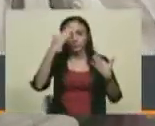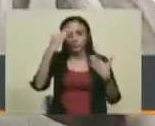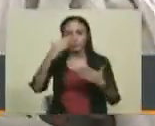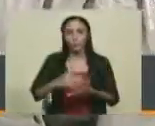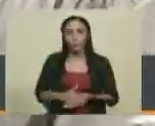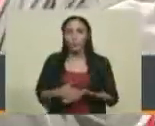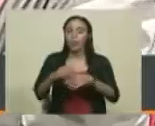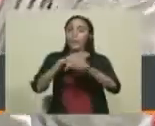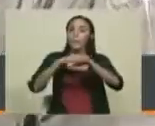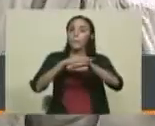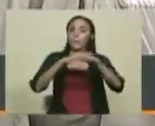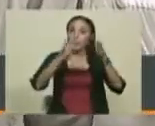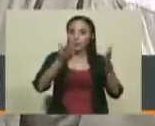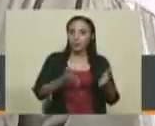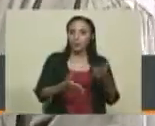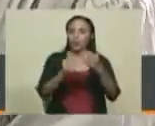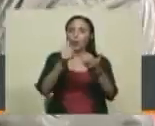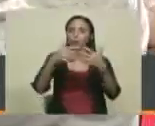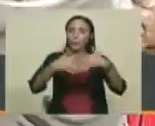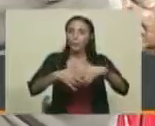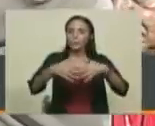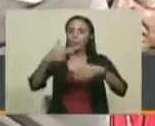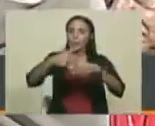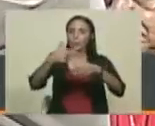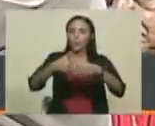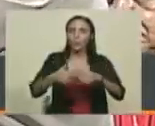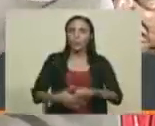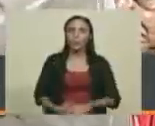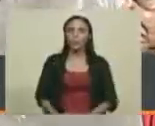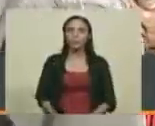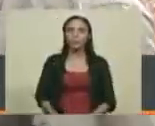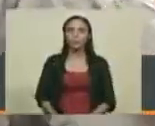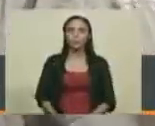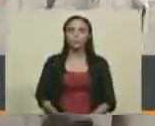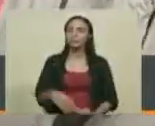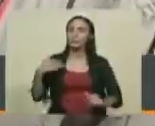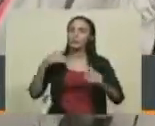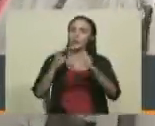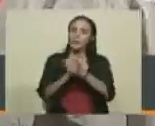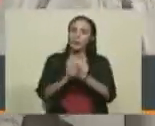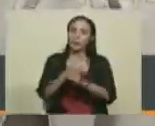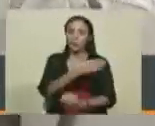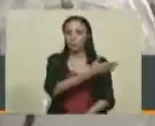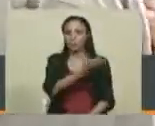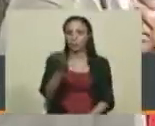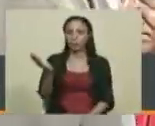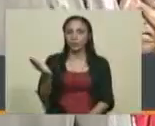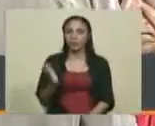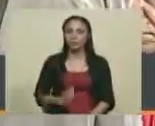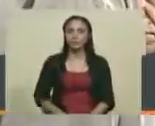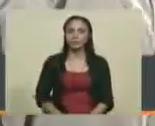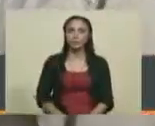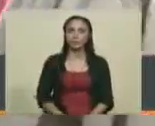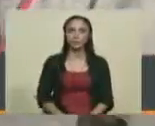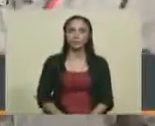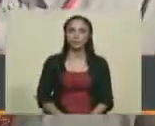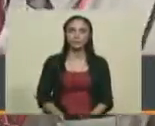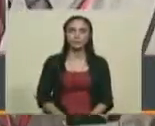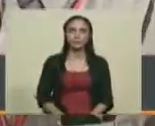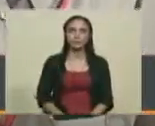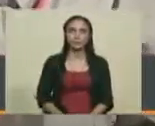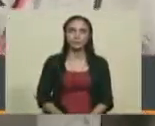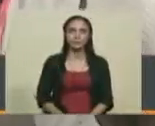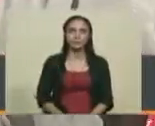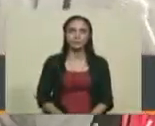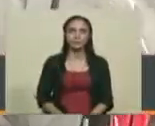Quevedo, ministro Jorge, camarada y amigo Will, y toda la clase obrera en general que nos